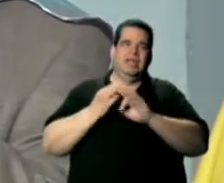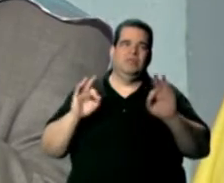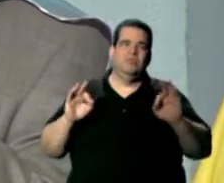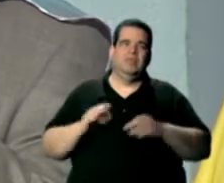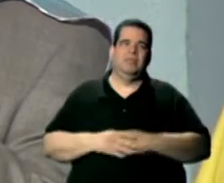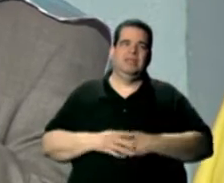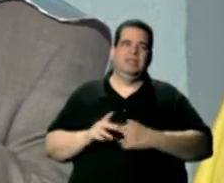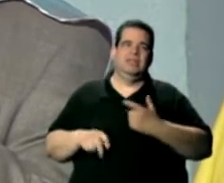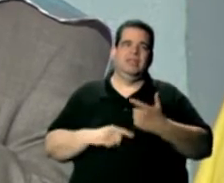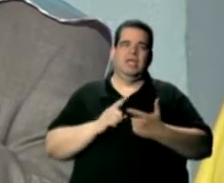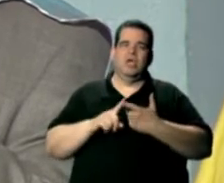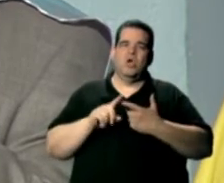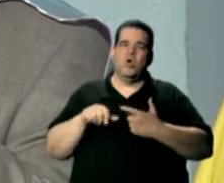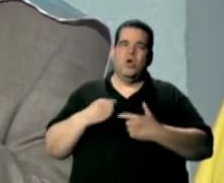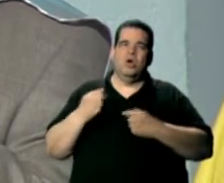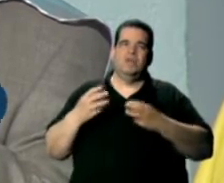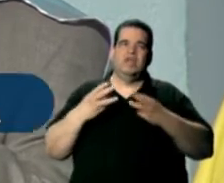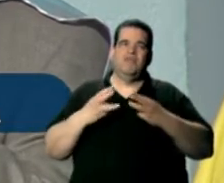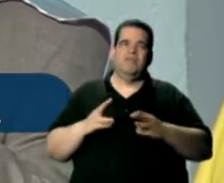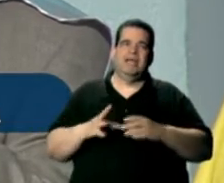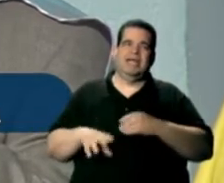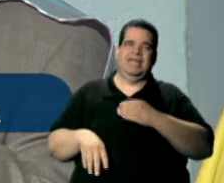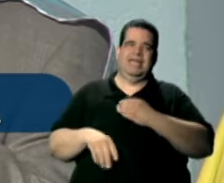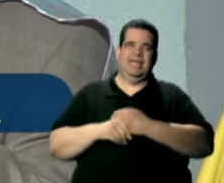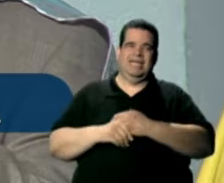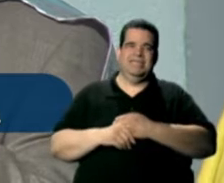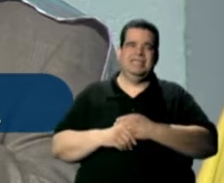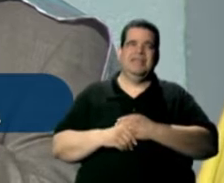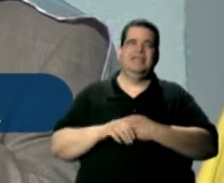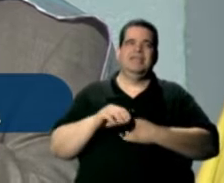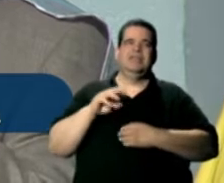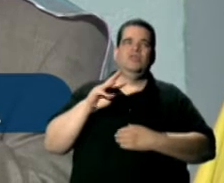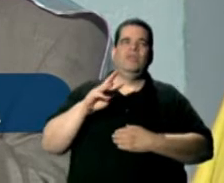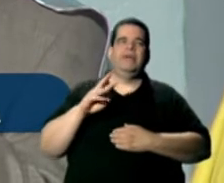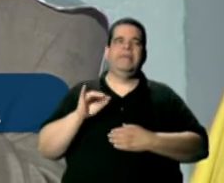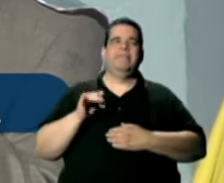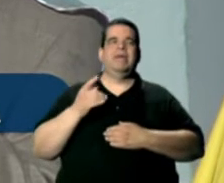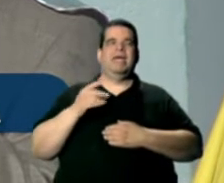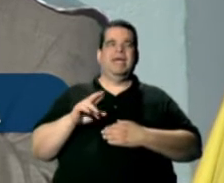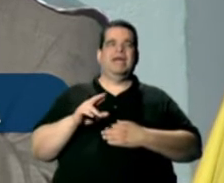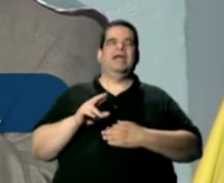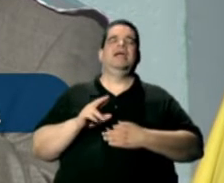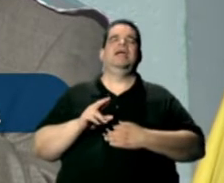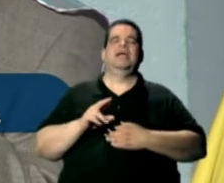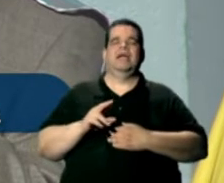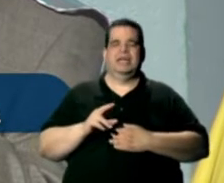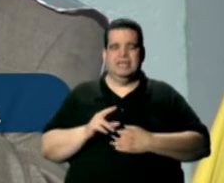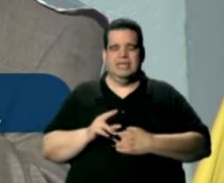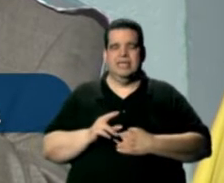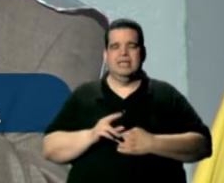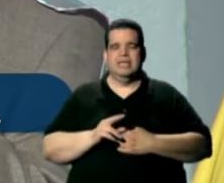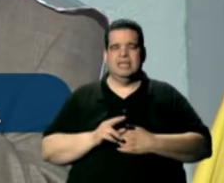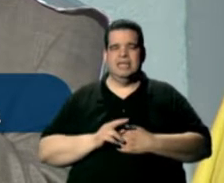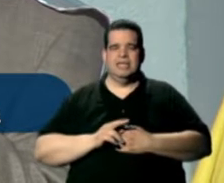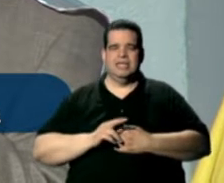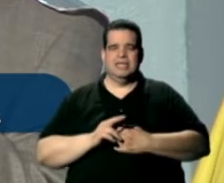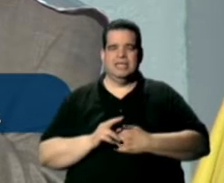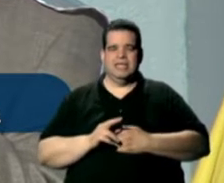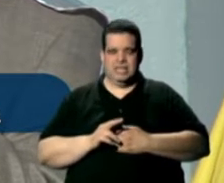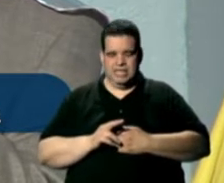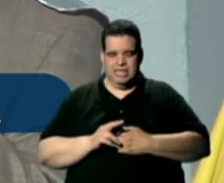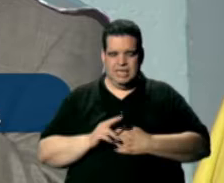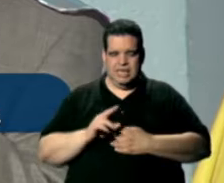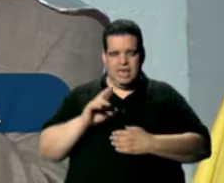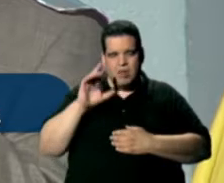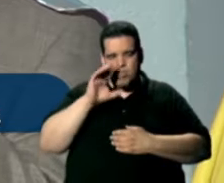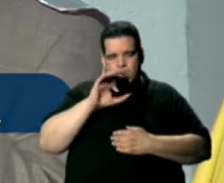Otro dato que quería añadirle a IPR es que en ese búsqueda